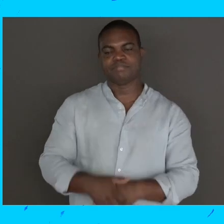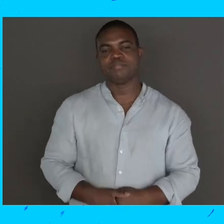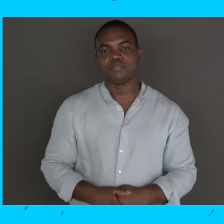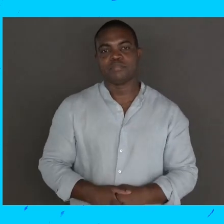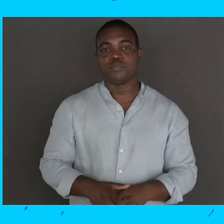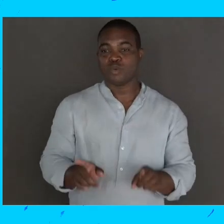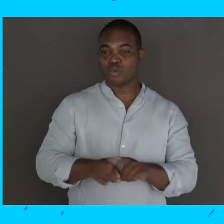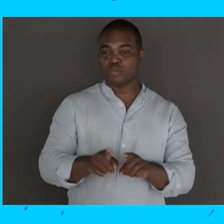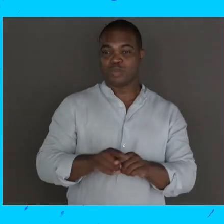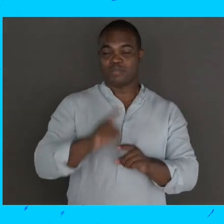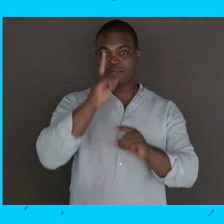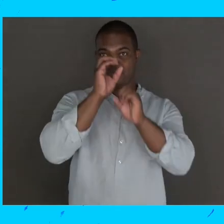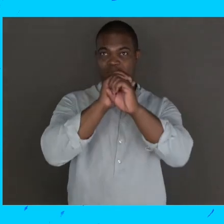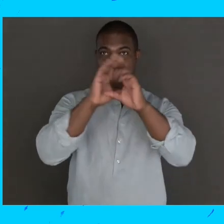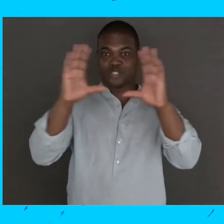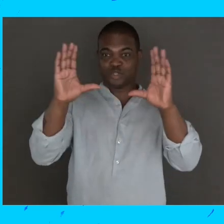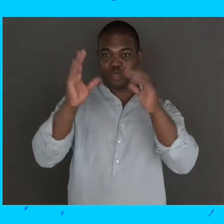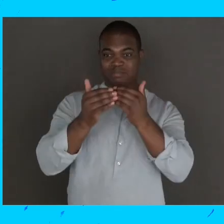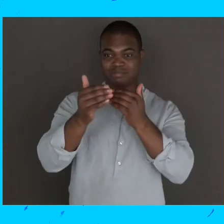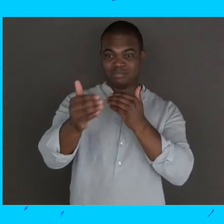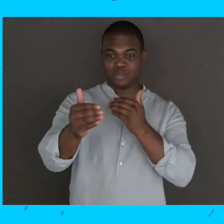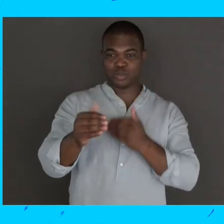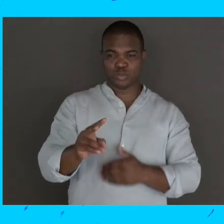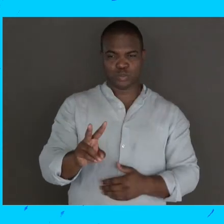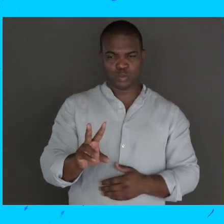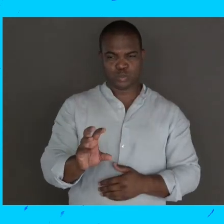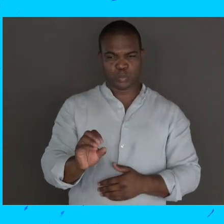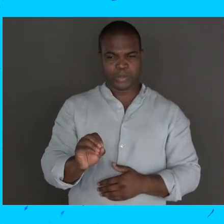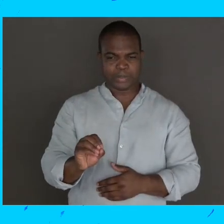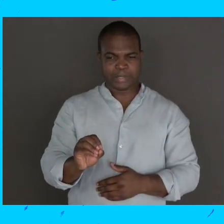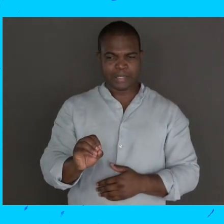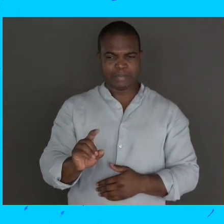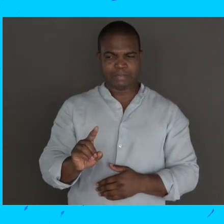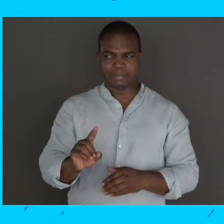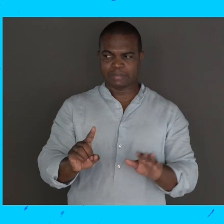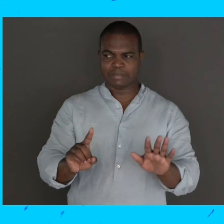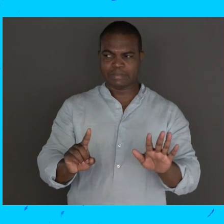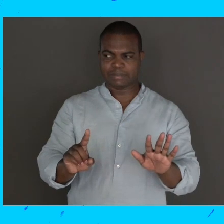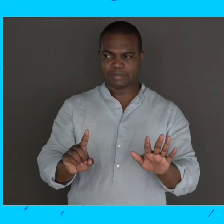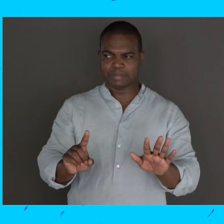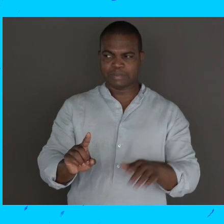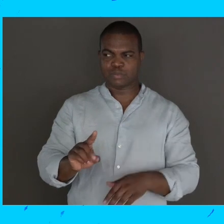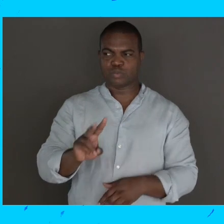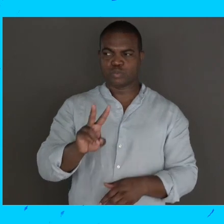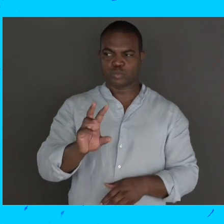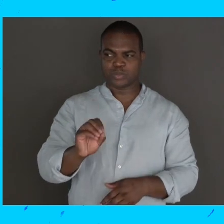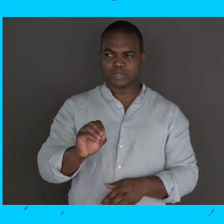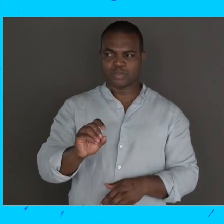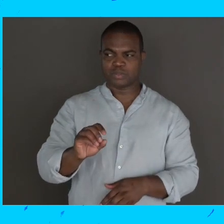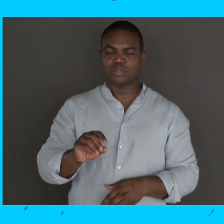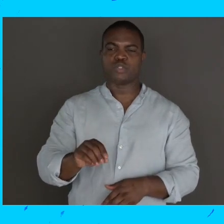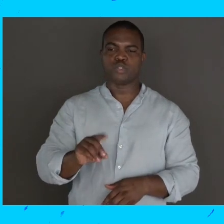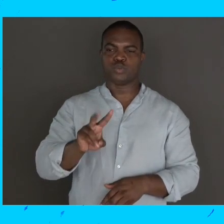con los conocimientos y competencias necesarias usando tecnología y material